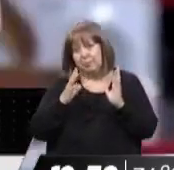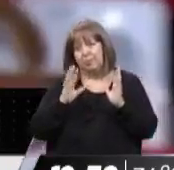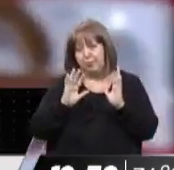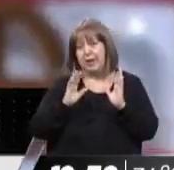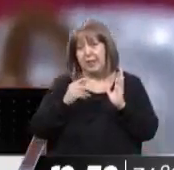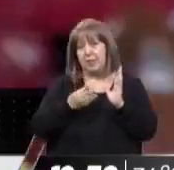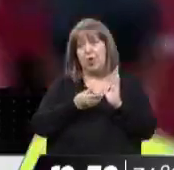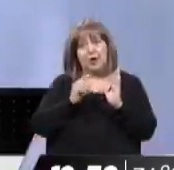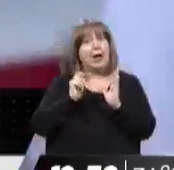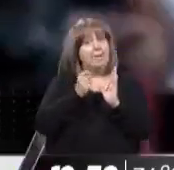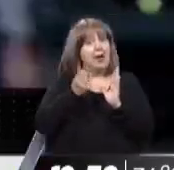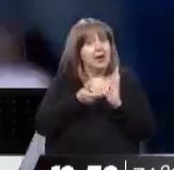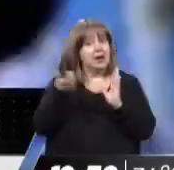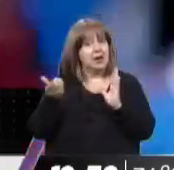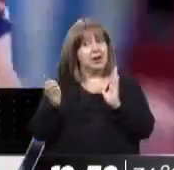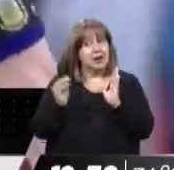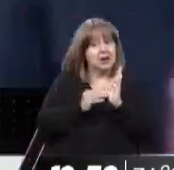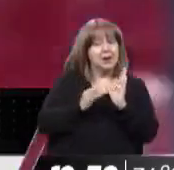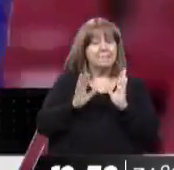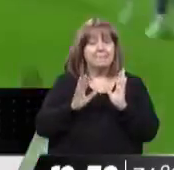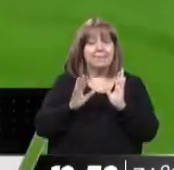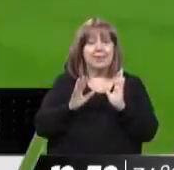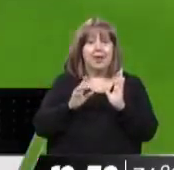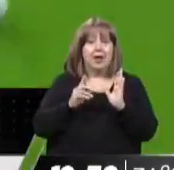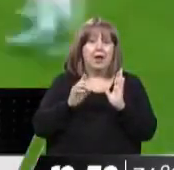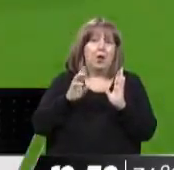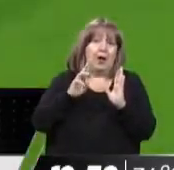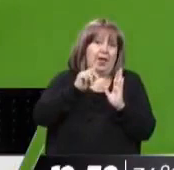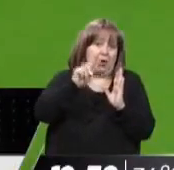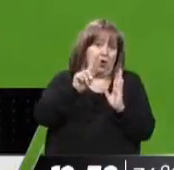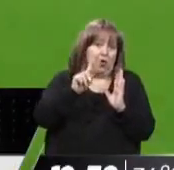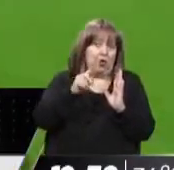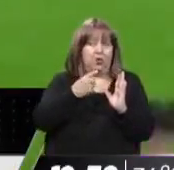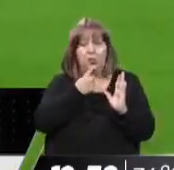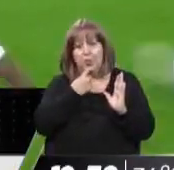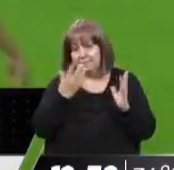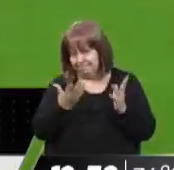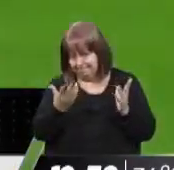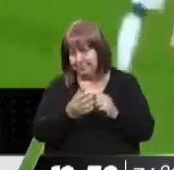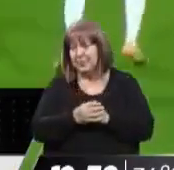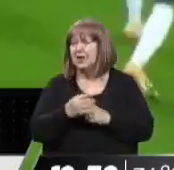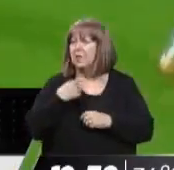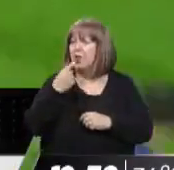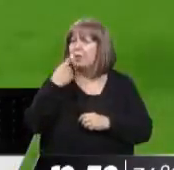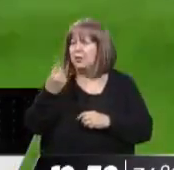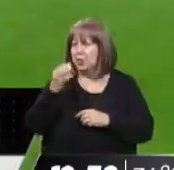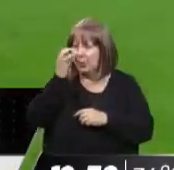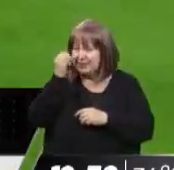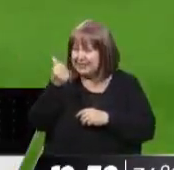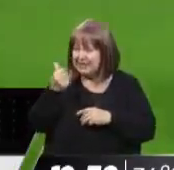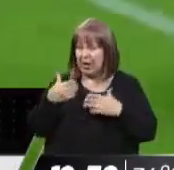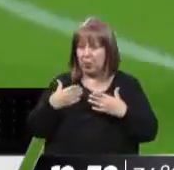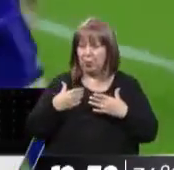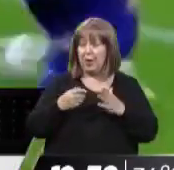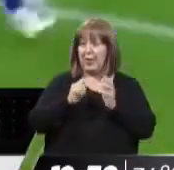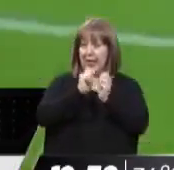podemos cambiar. Bueno, esperemos que no, pero bueno, está la posibilidad. Cuando te referís a la lista, es la lista de 26, que hasta 24 horas previas al